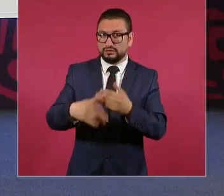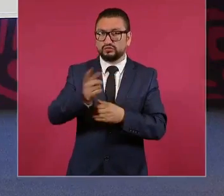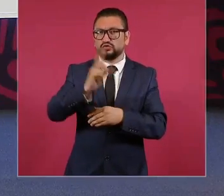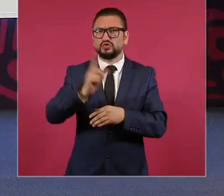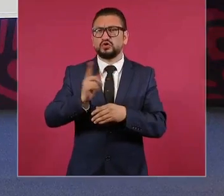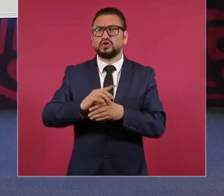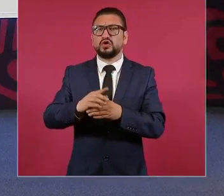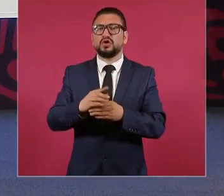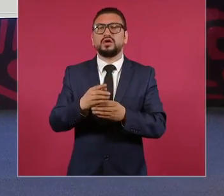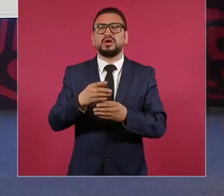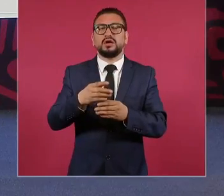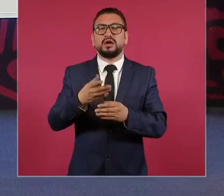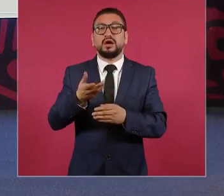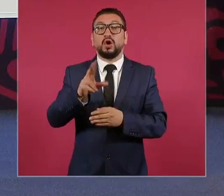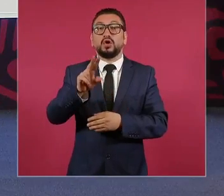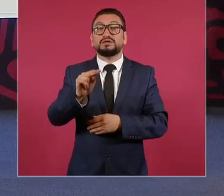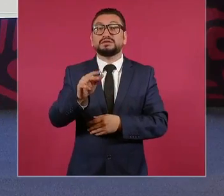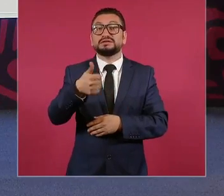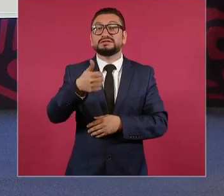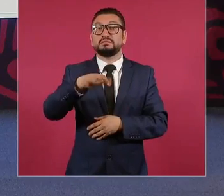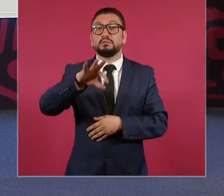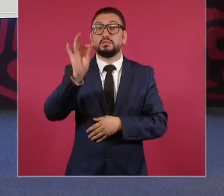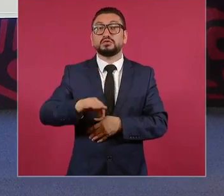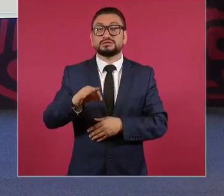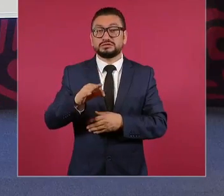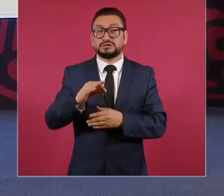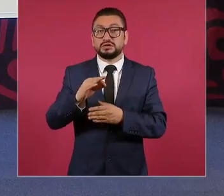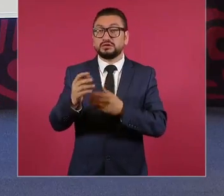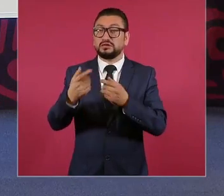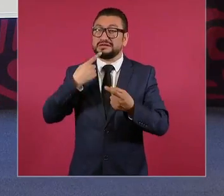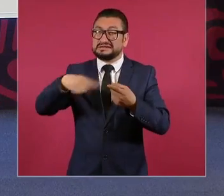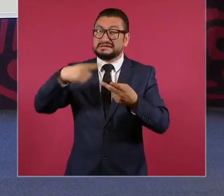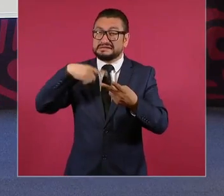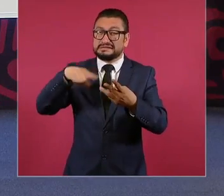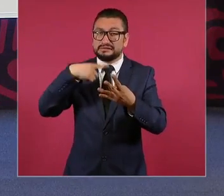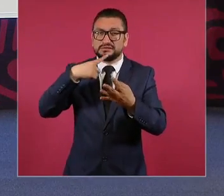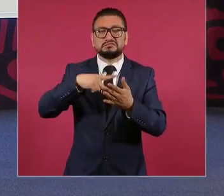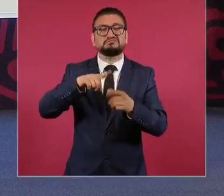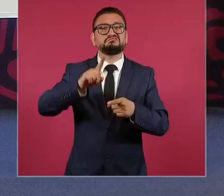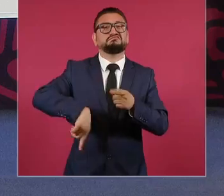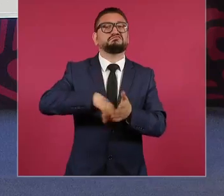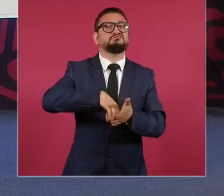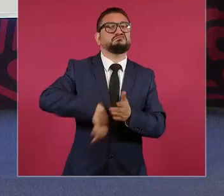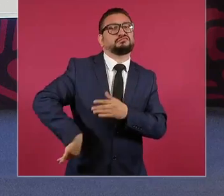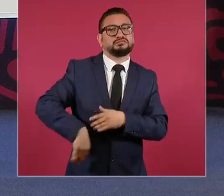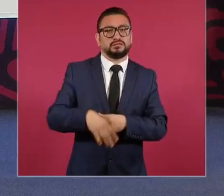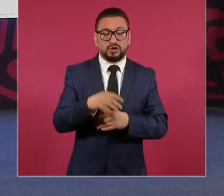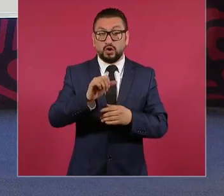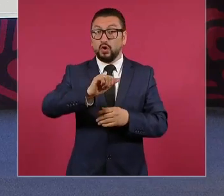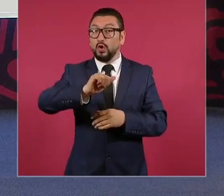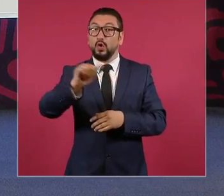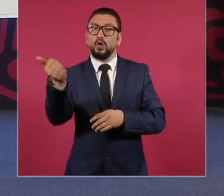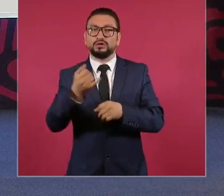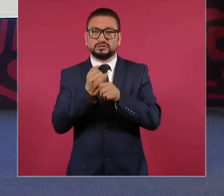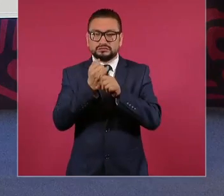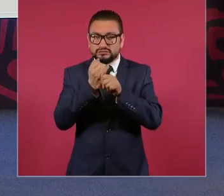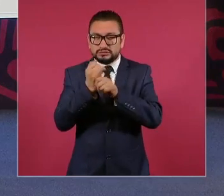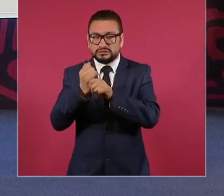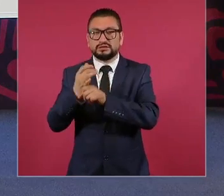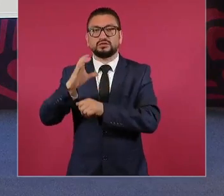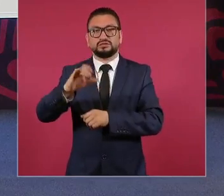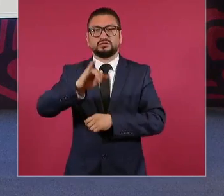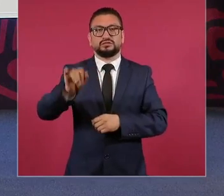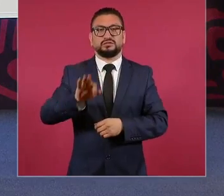investigó en el 86 por ciento de los casos. De las quejas que sí se investigaron, el Consejo de la